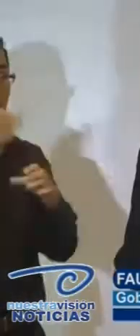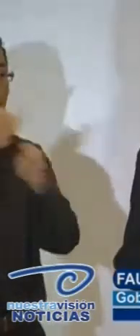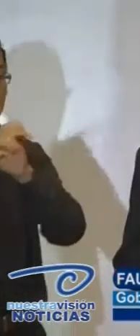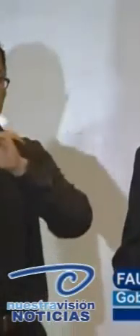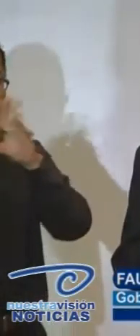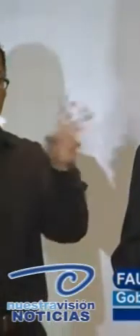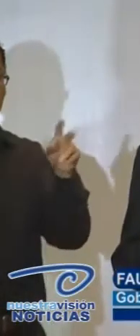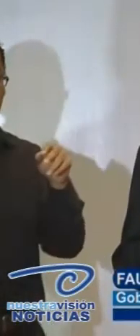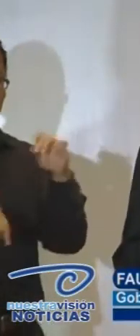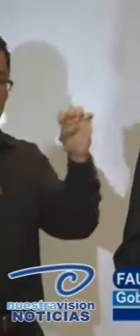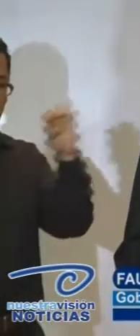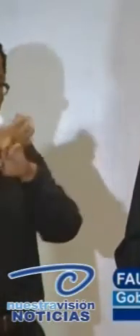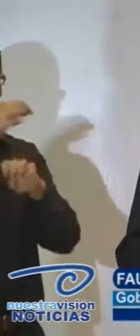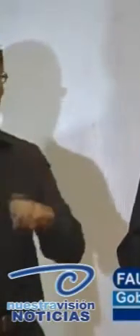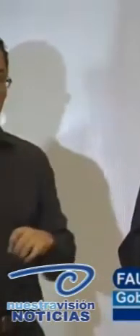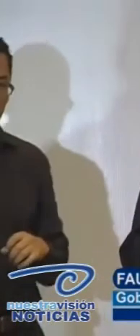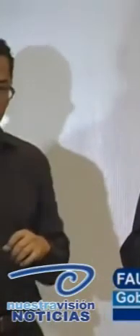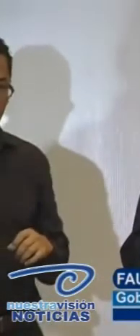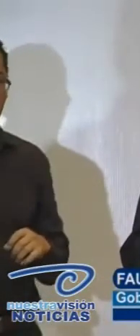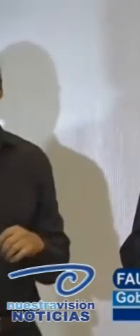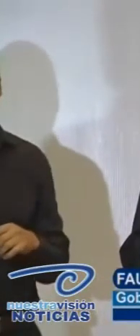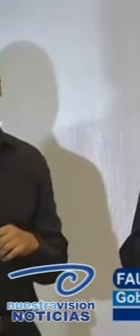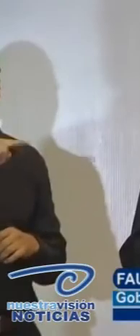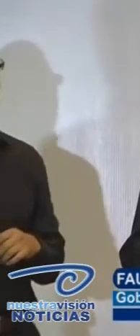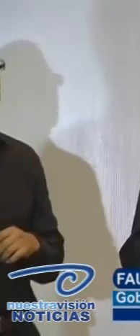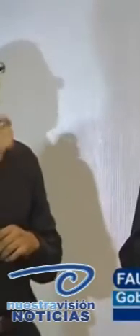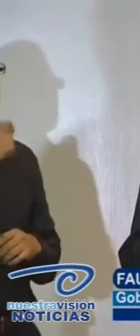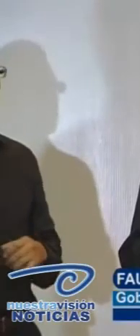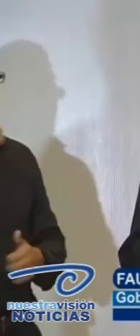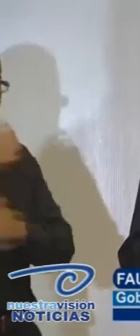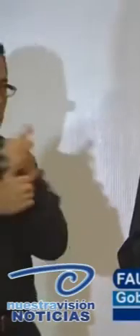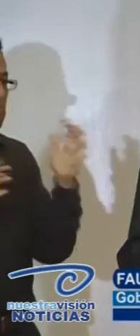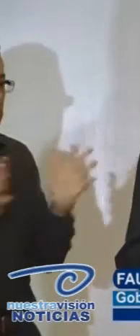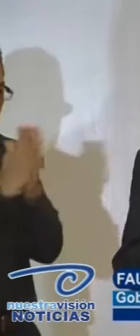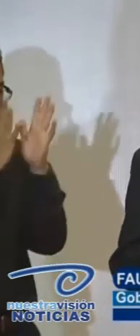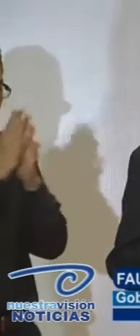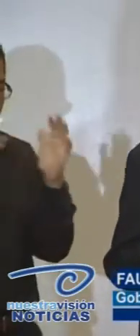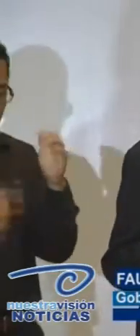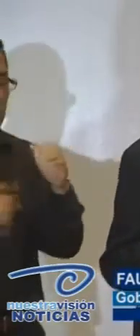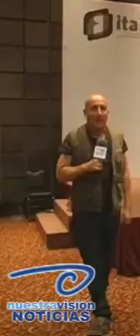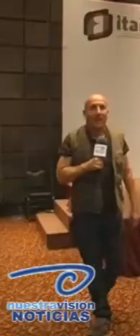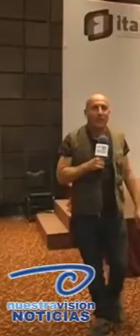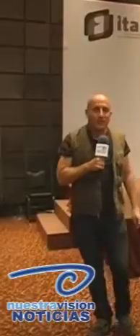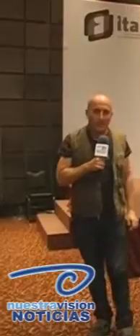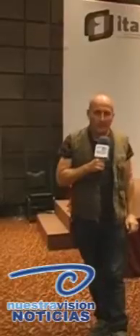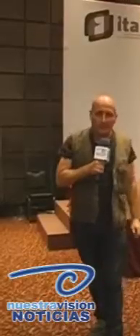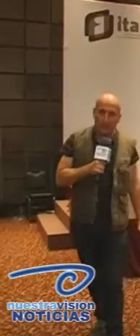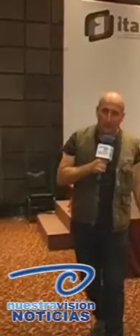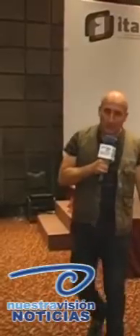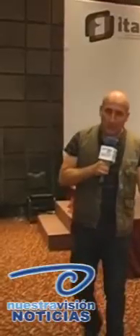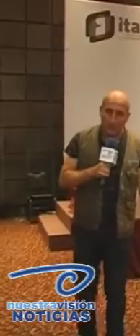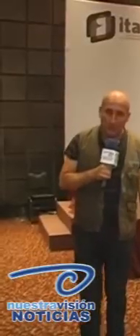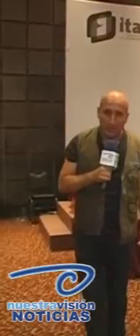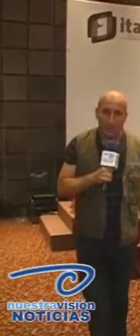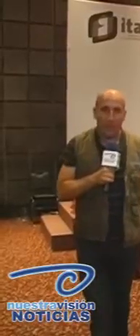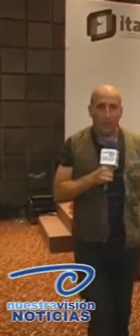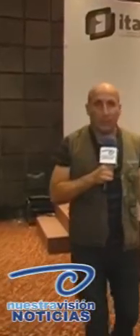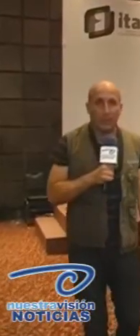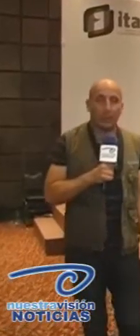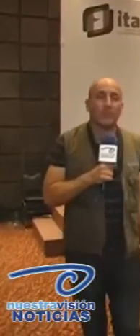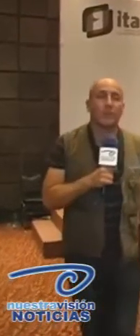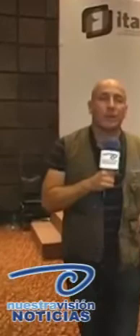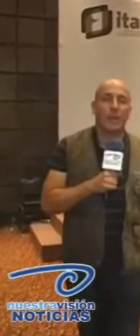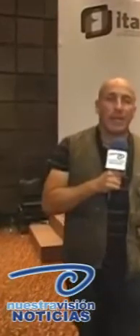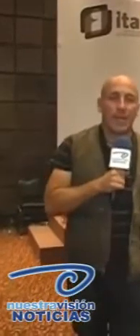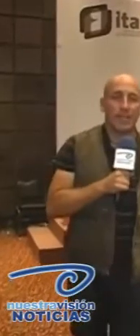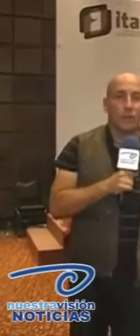Pública del Estado de Michoacán para participar en este segundo informe de labores. La Comisión Estatal de Derechos Humanos, el Tribunal Electoral